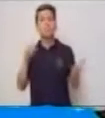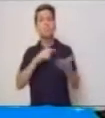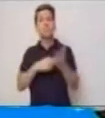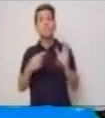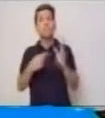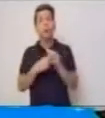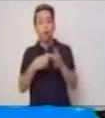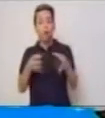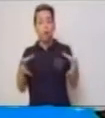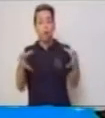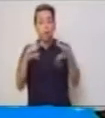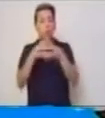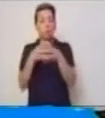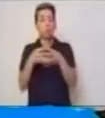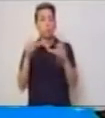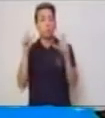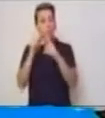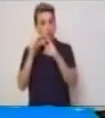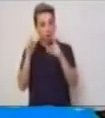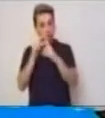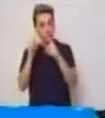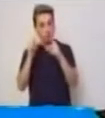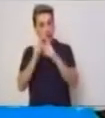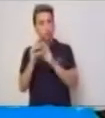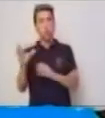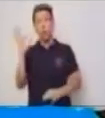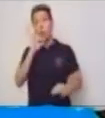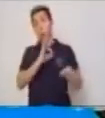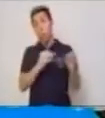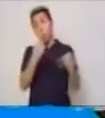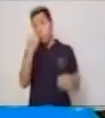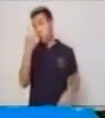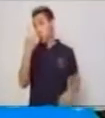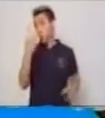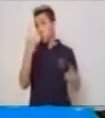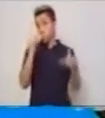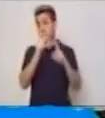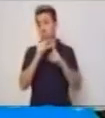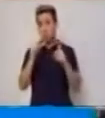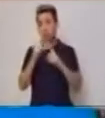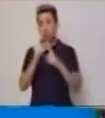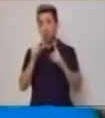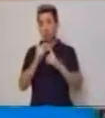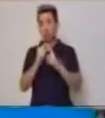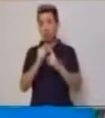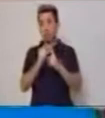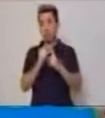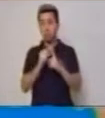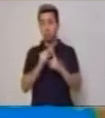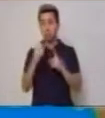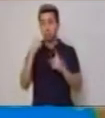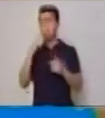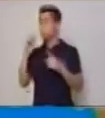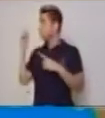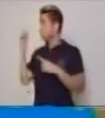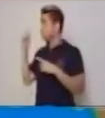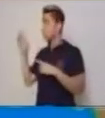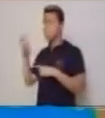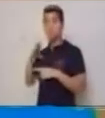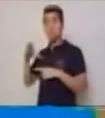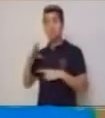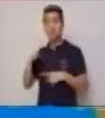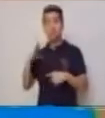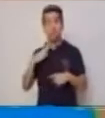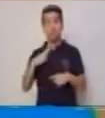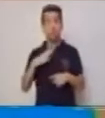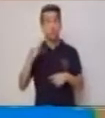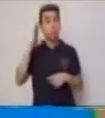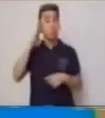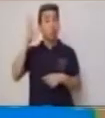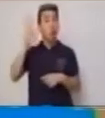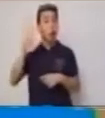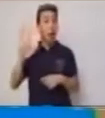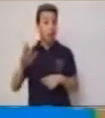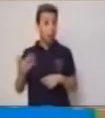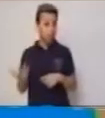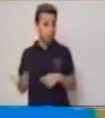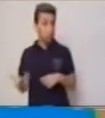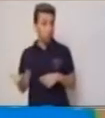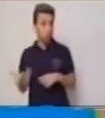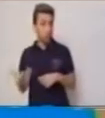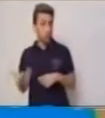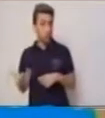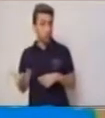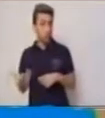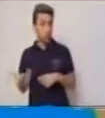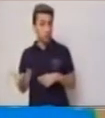o también puede ser una palabra, entonces tenemos aquí la palabra hola. Y también